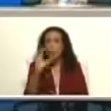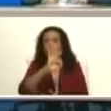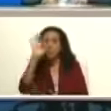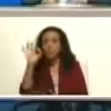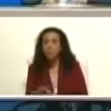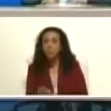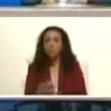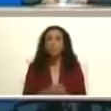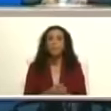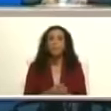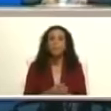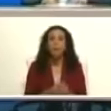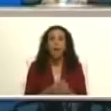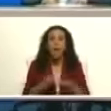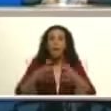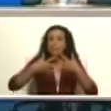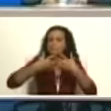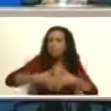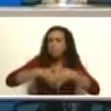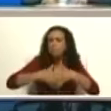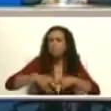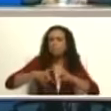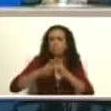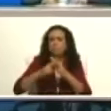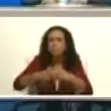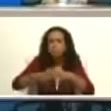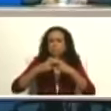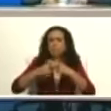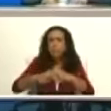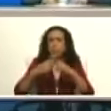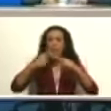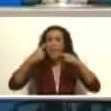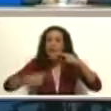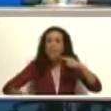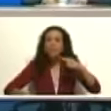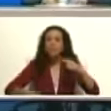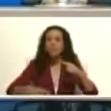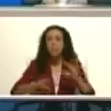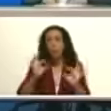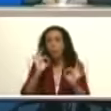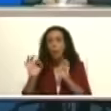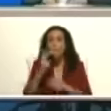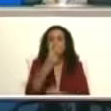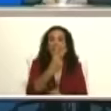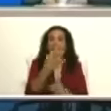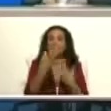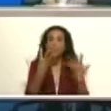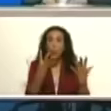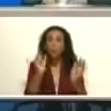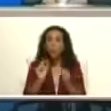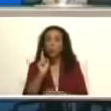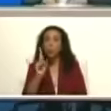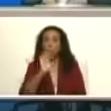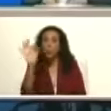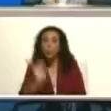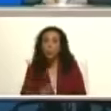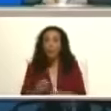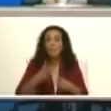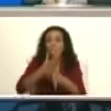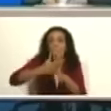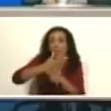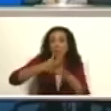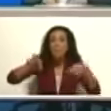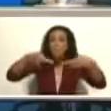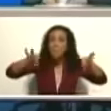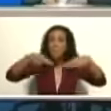33.1%. Maquinaria, equipo eléctrico y óptica, 29.1%. Madera y